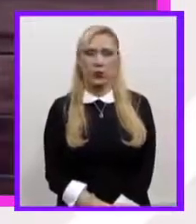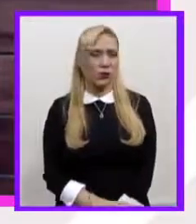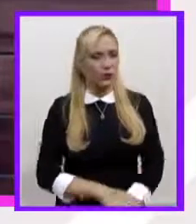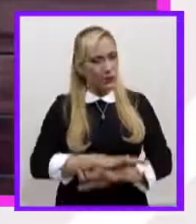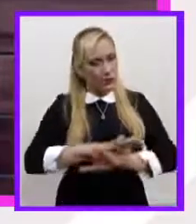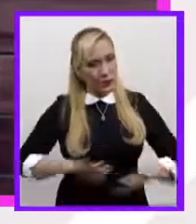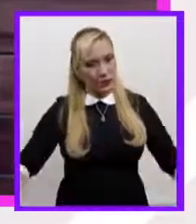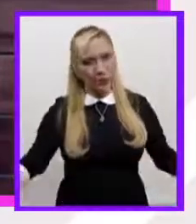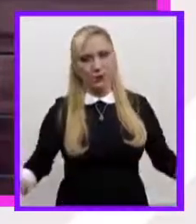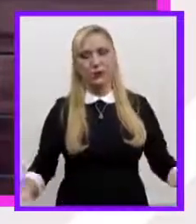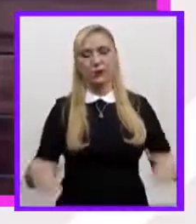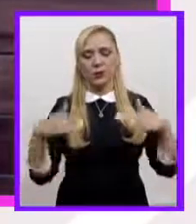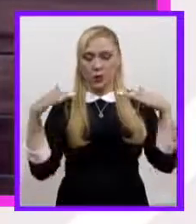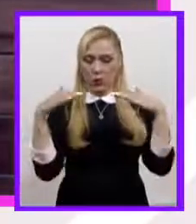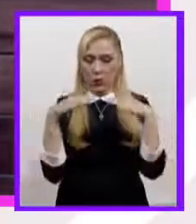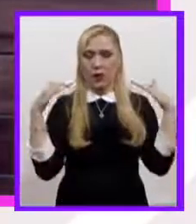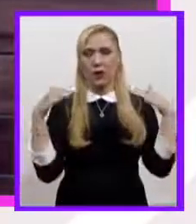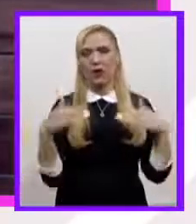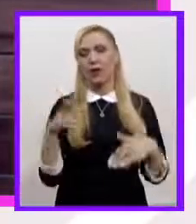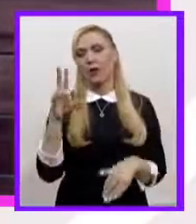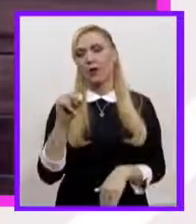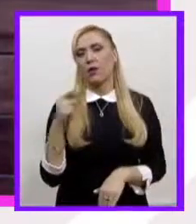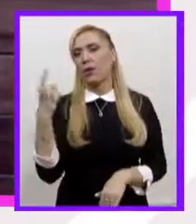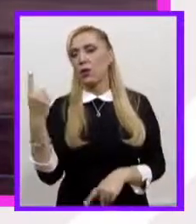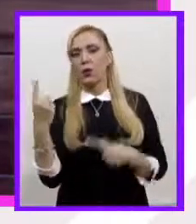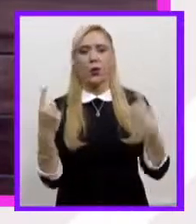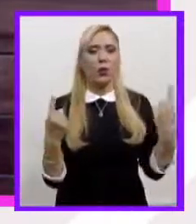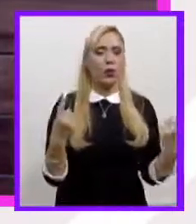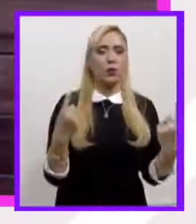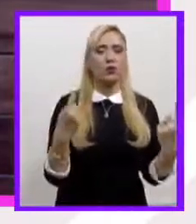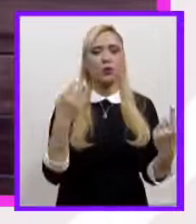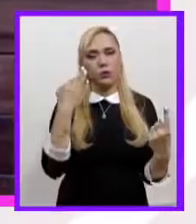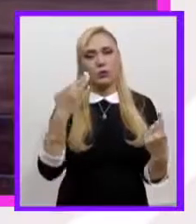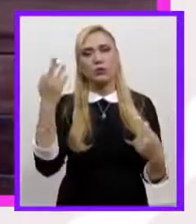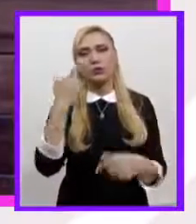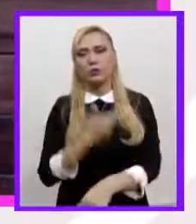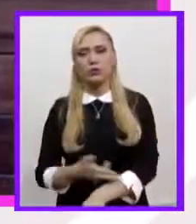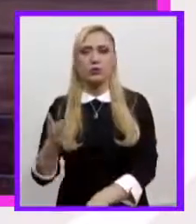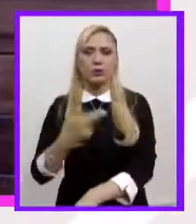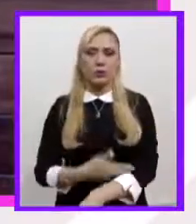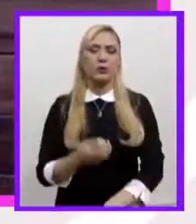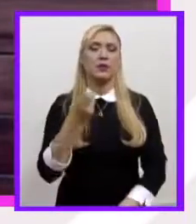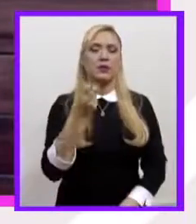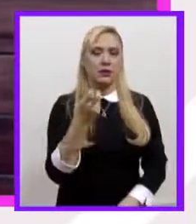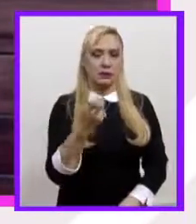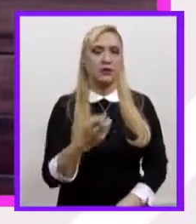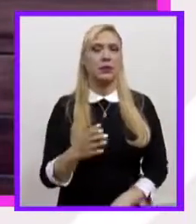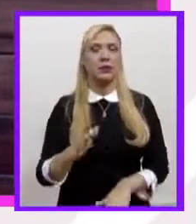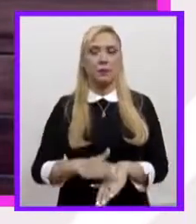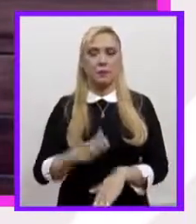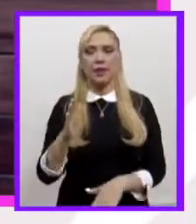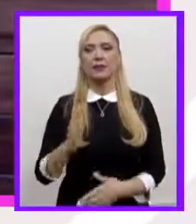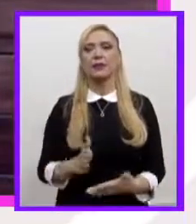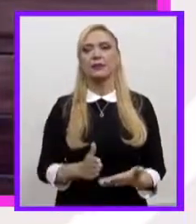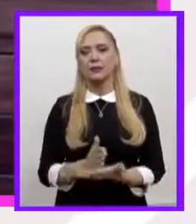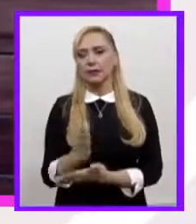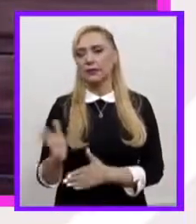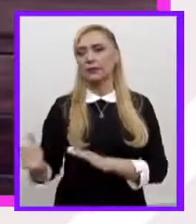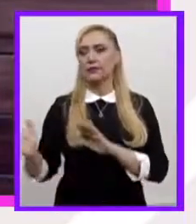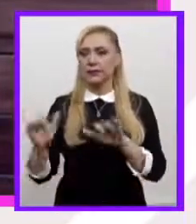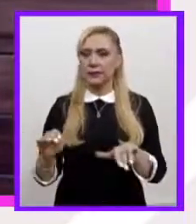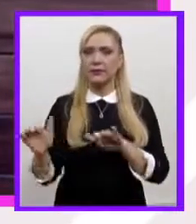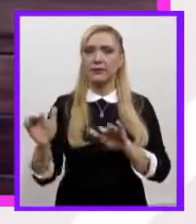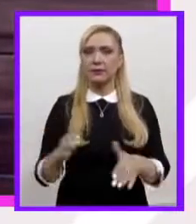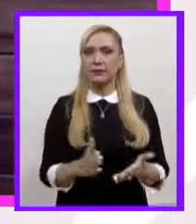esas áreas y no verlo como una conducta solamente un alumno, una alumna aislada. Entonces, generamos más acceso a los puestos de toma